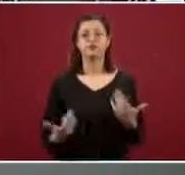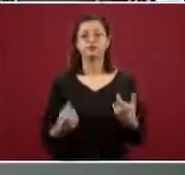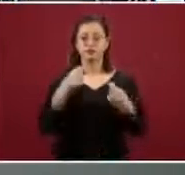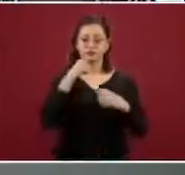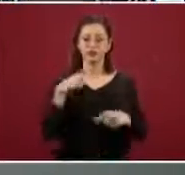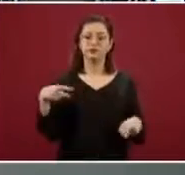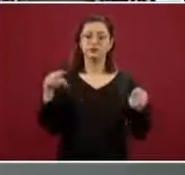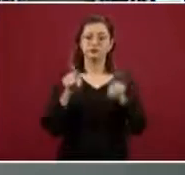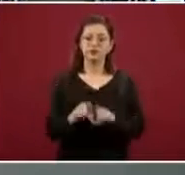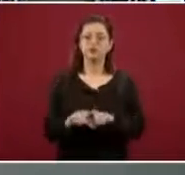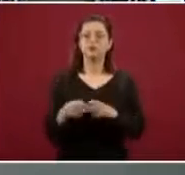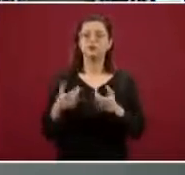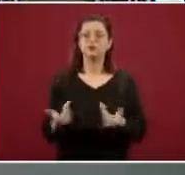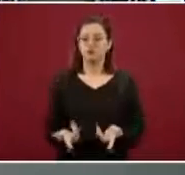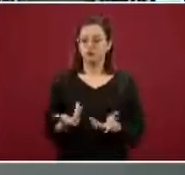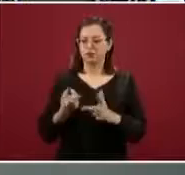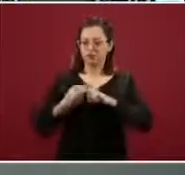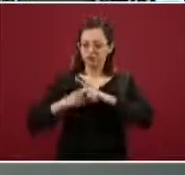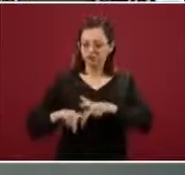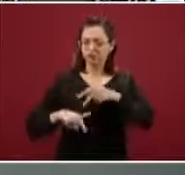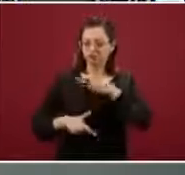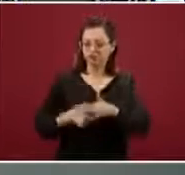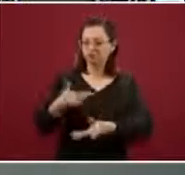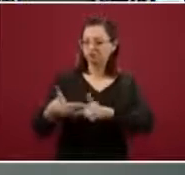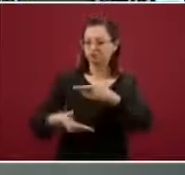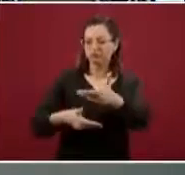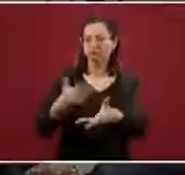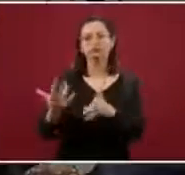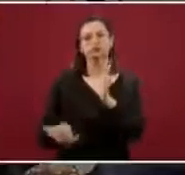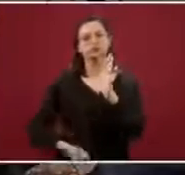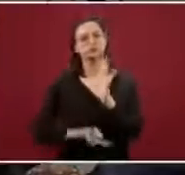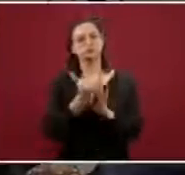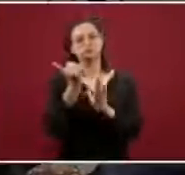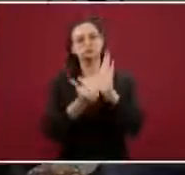avanzando en construcción de obras que consideramos importantes.